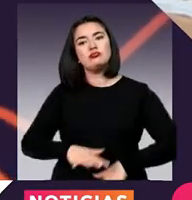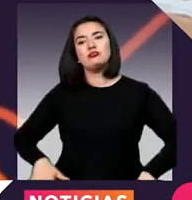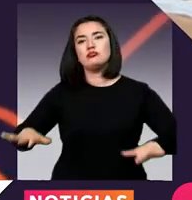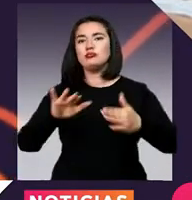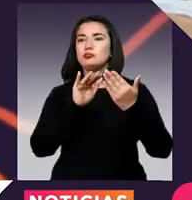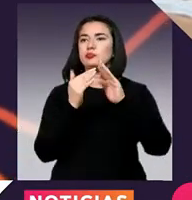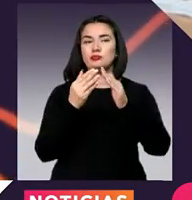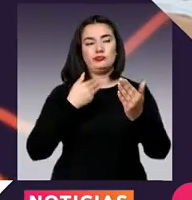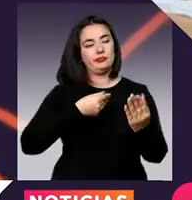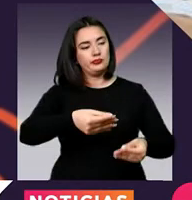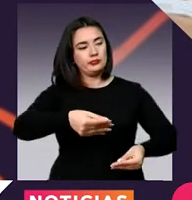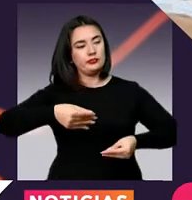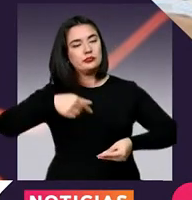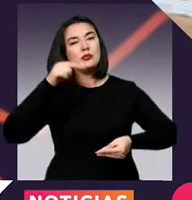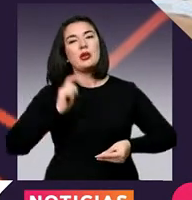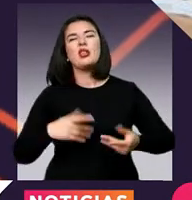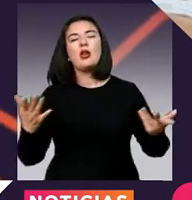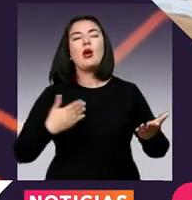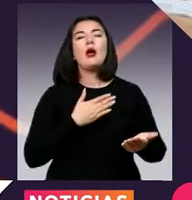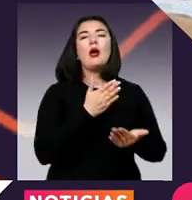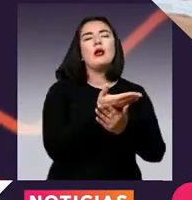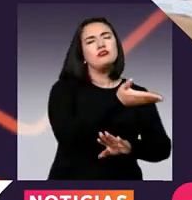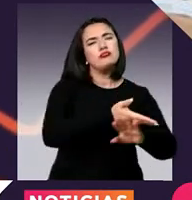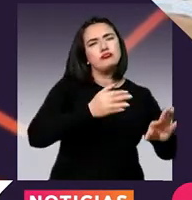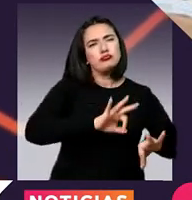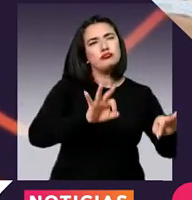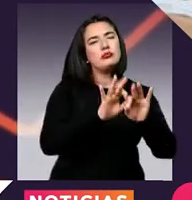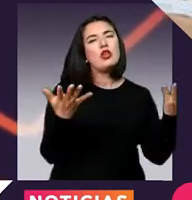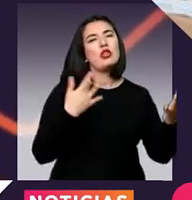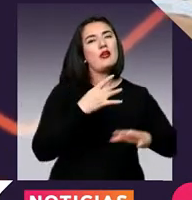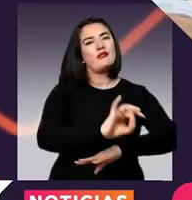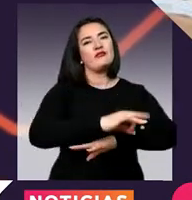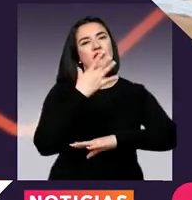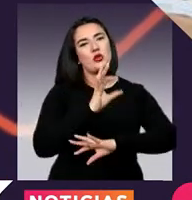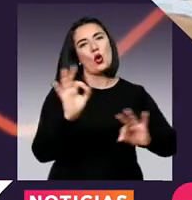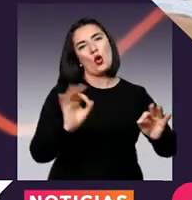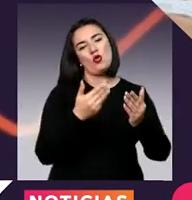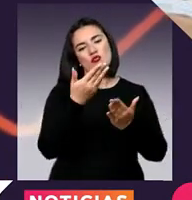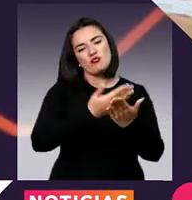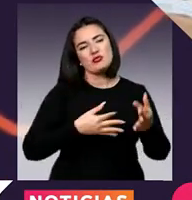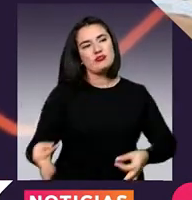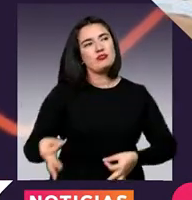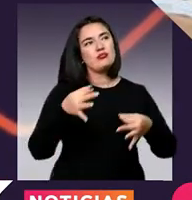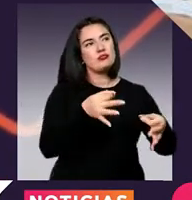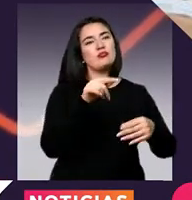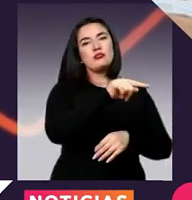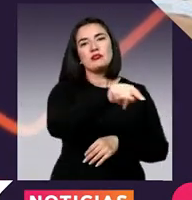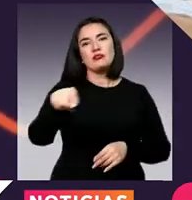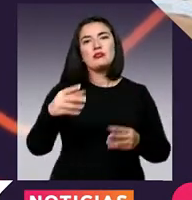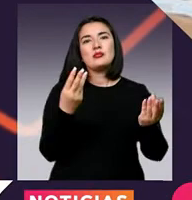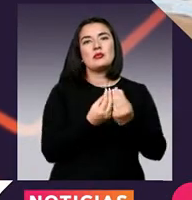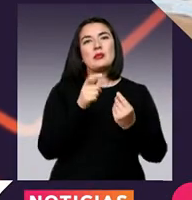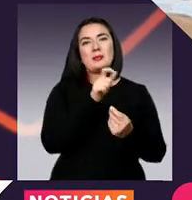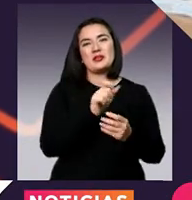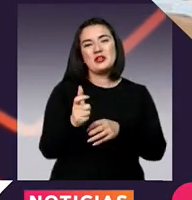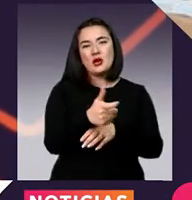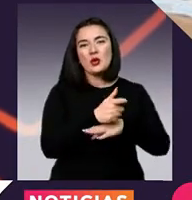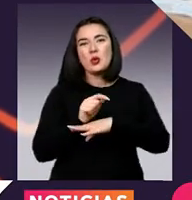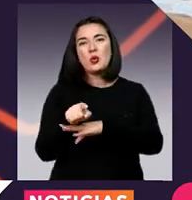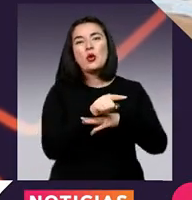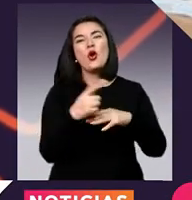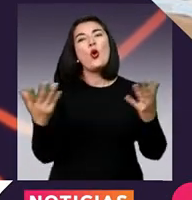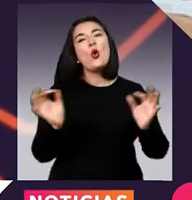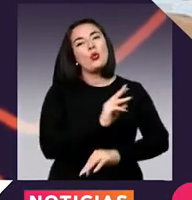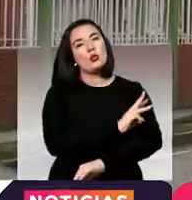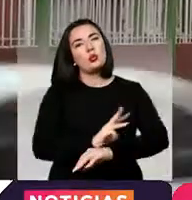viviendas podrán radicar la solicitud de manera virtual o física con los funcionarios de la curaduría o en la página web